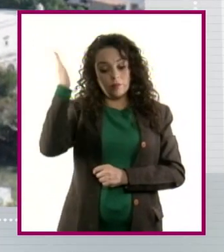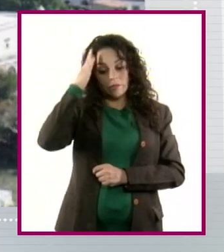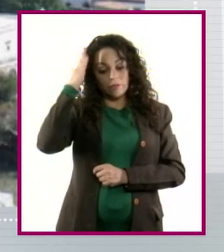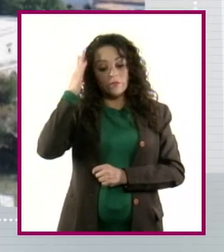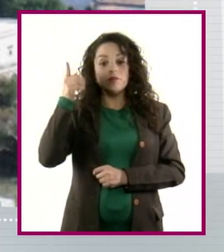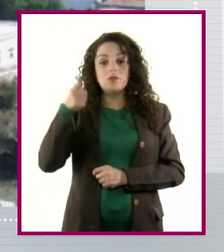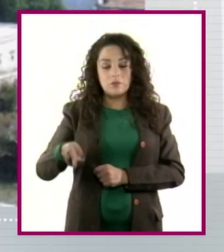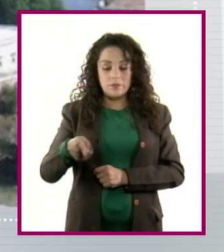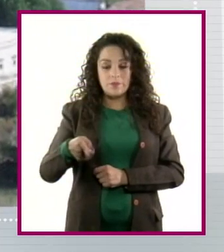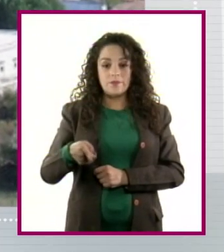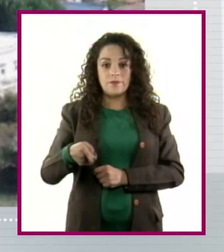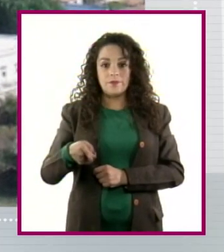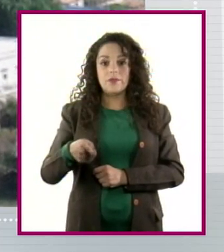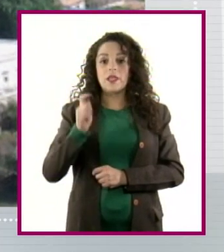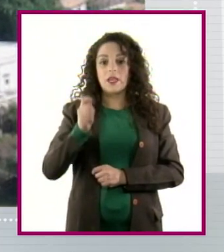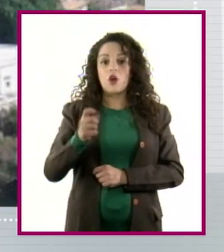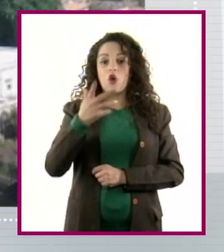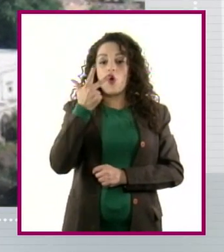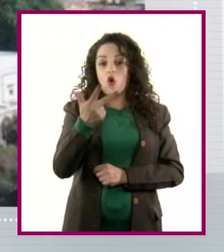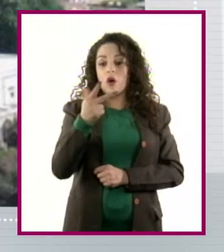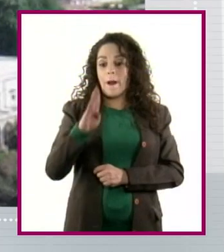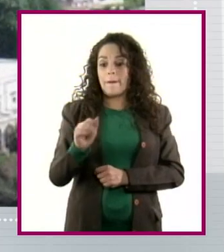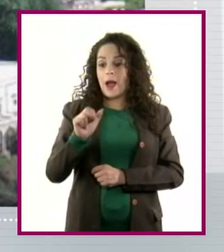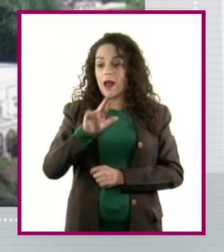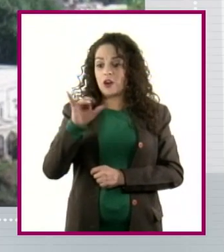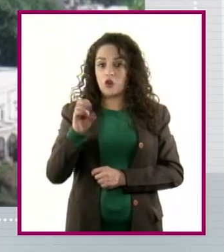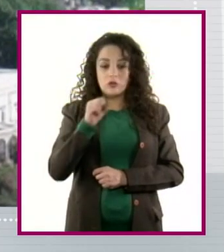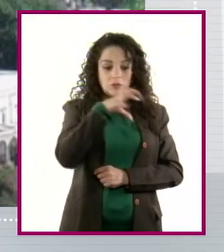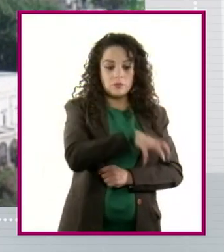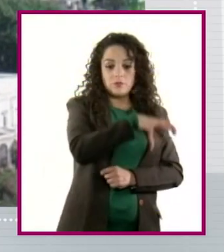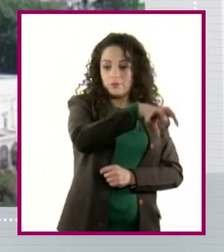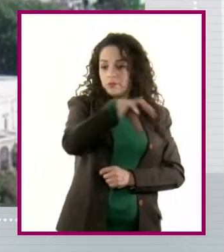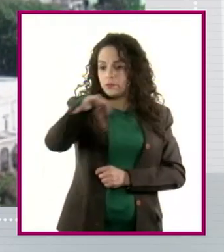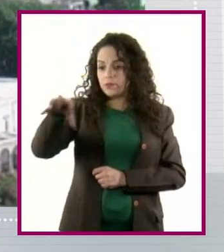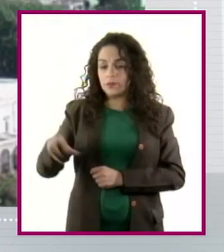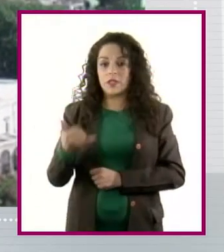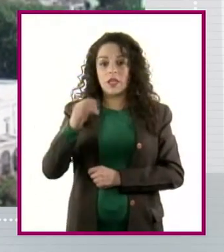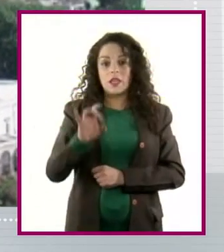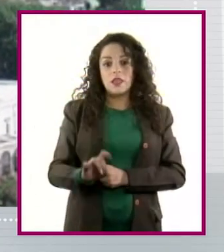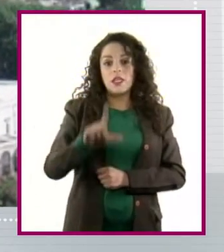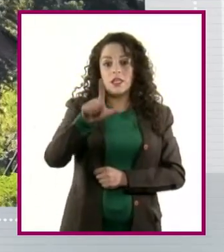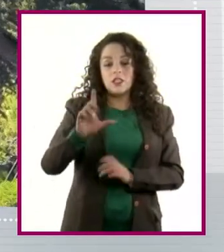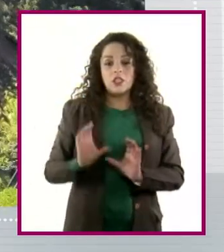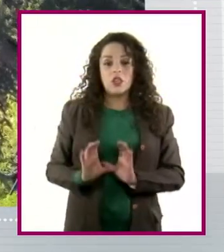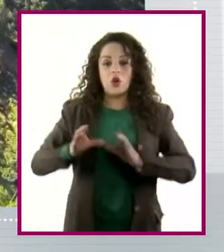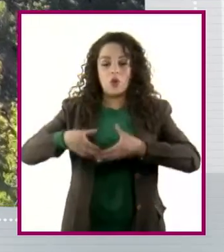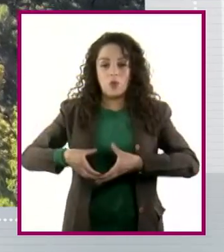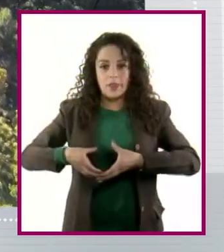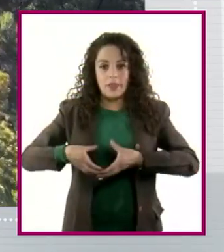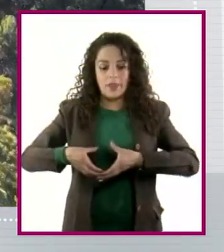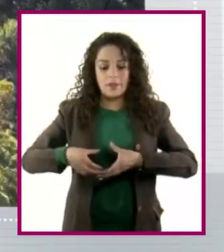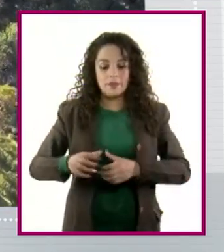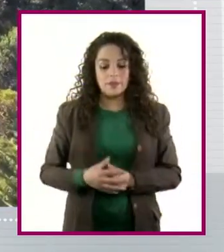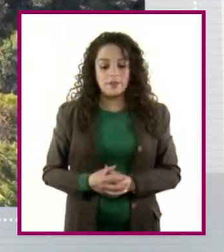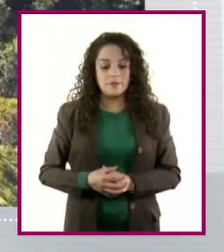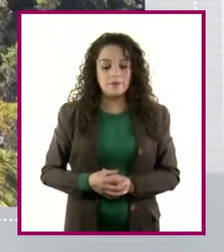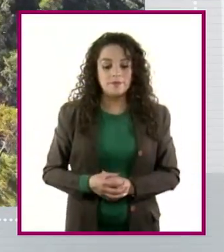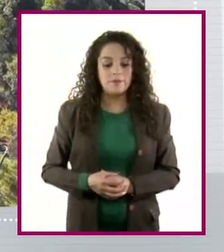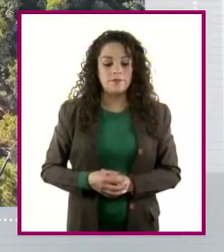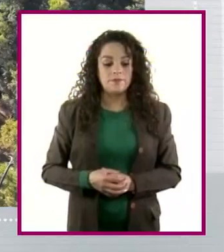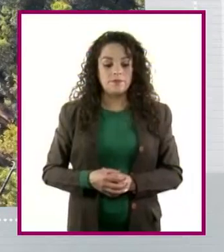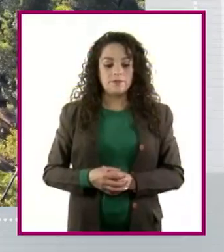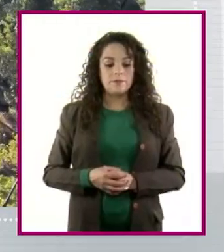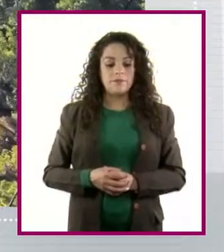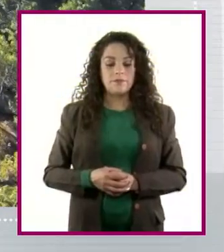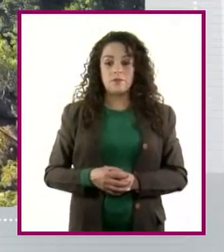8 barrios de trazo colonial y también por 37 comunidades. El ecosistema que hay